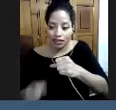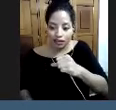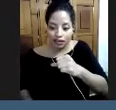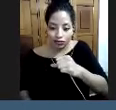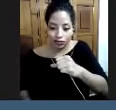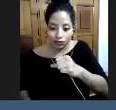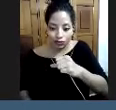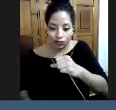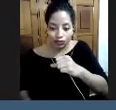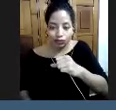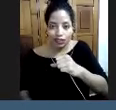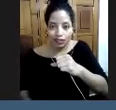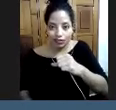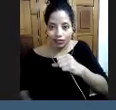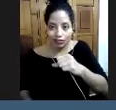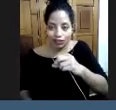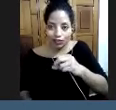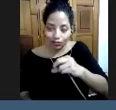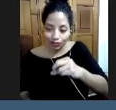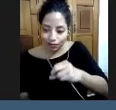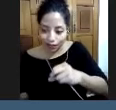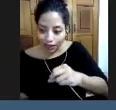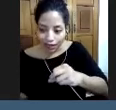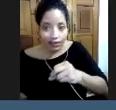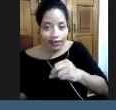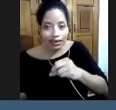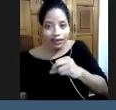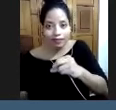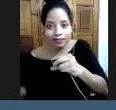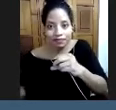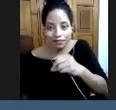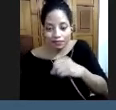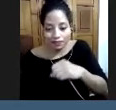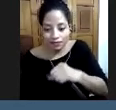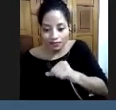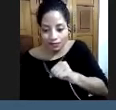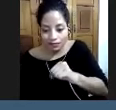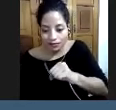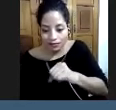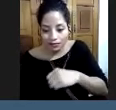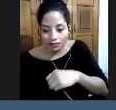privacidad de sus niñas y de sus niños? Liliana.